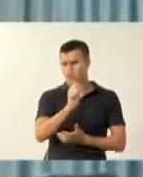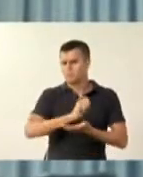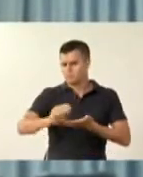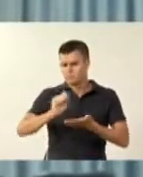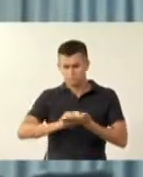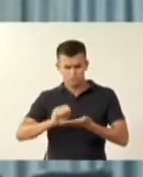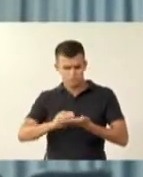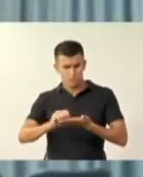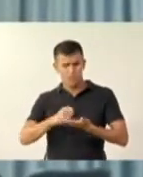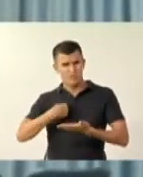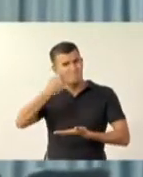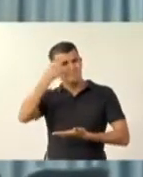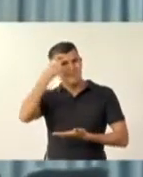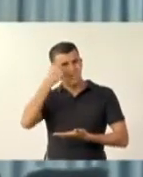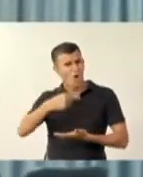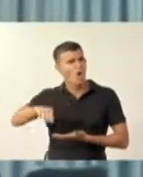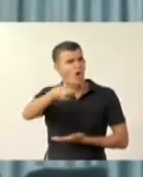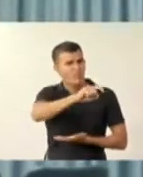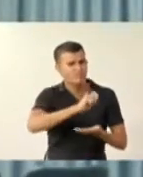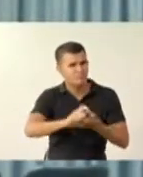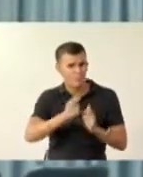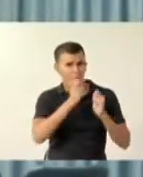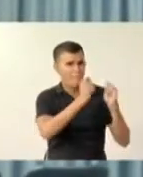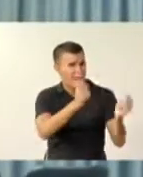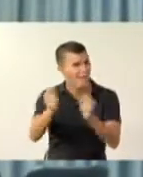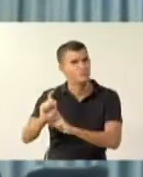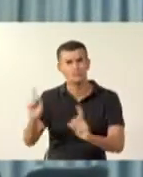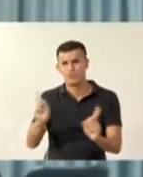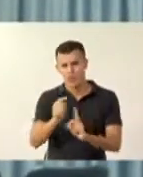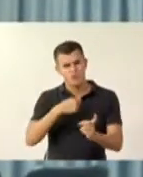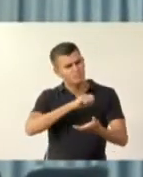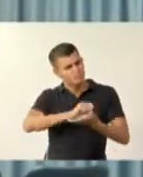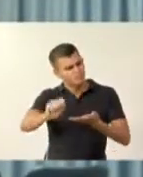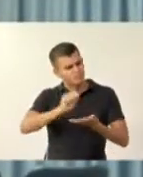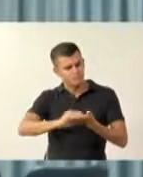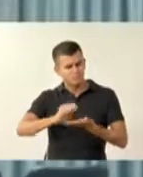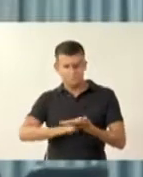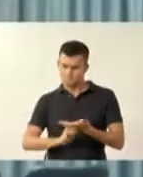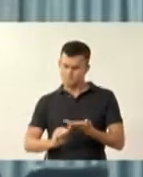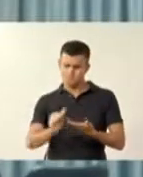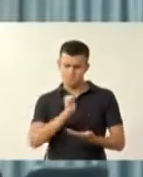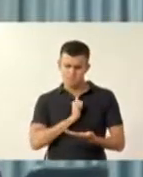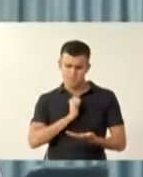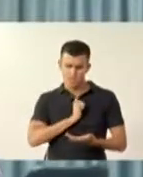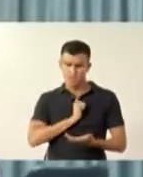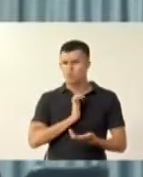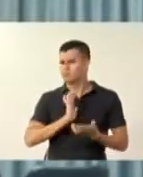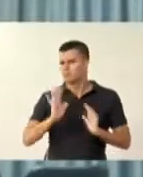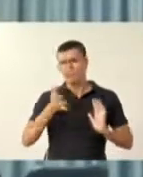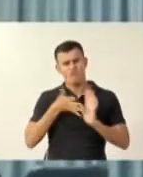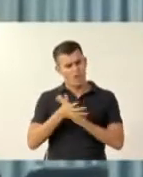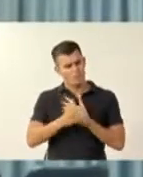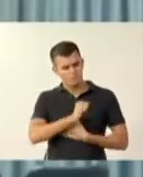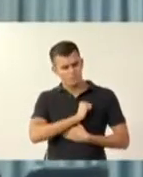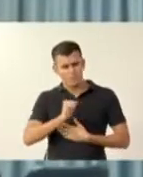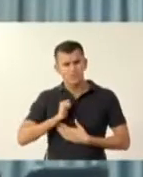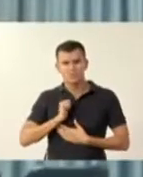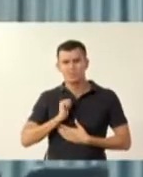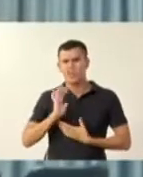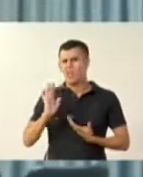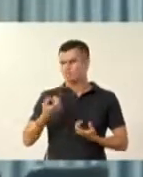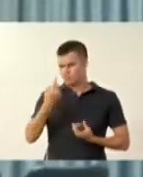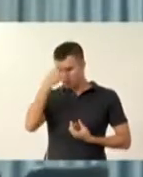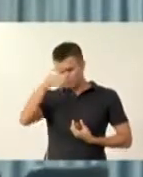en que después vengan los lectores. Yo creo mucho más en la necesidad propia, que prácticamente es fisiológica cuando se habla del